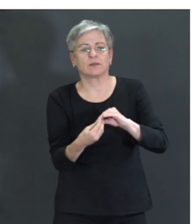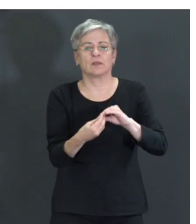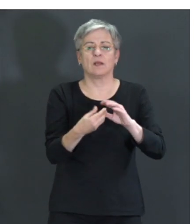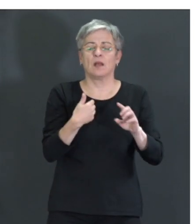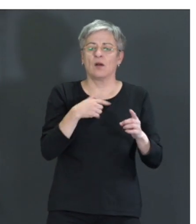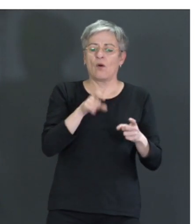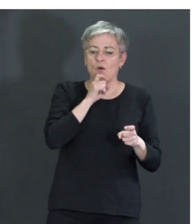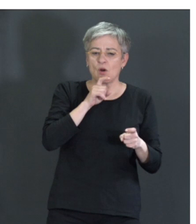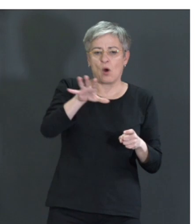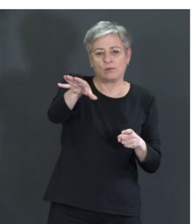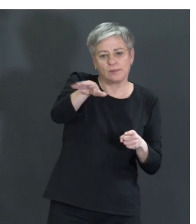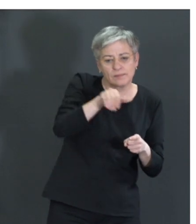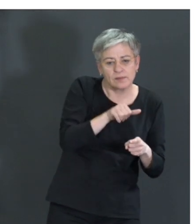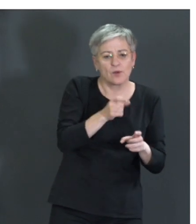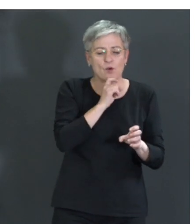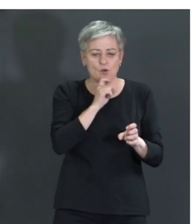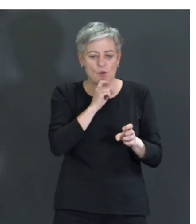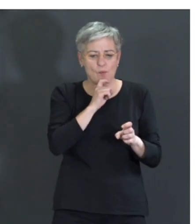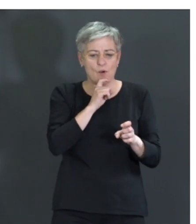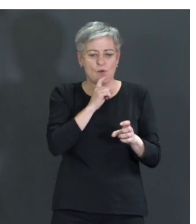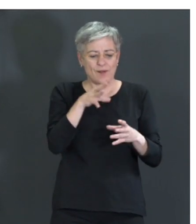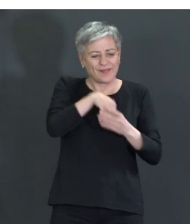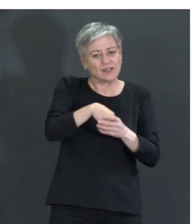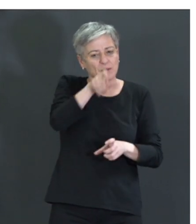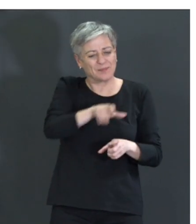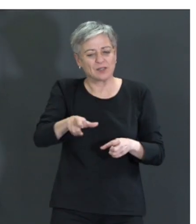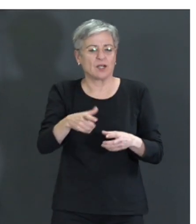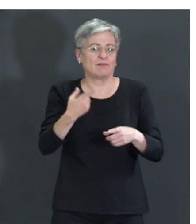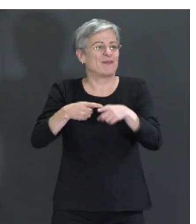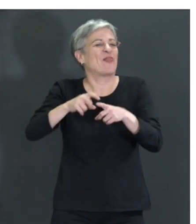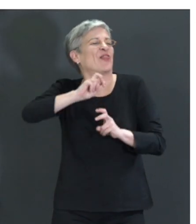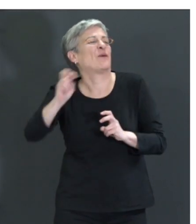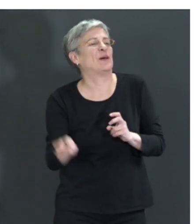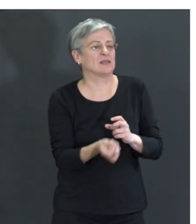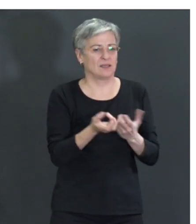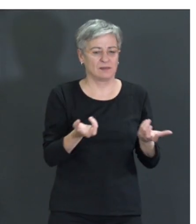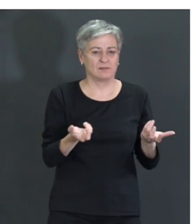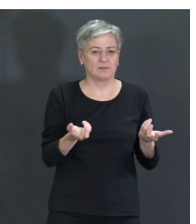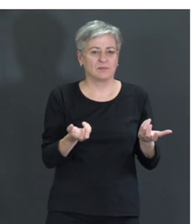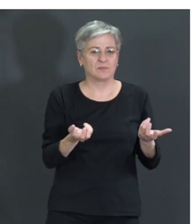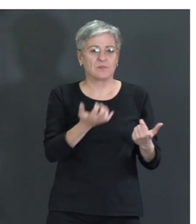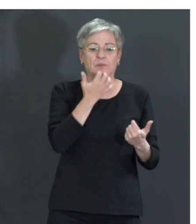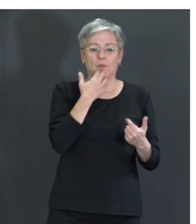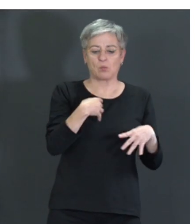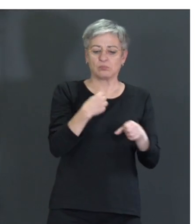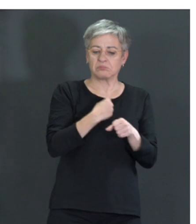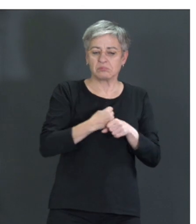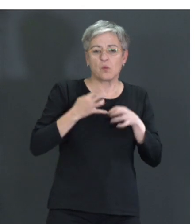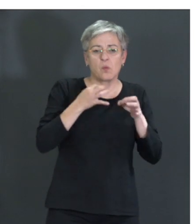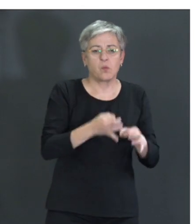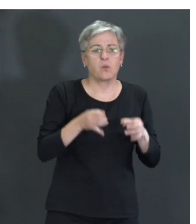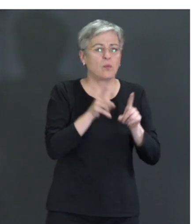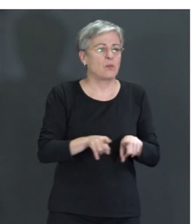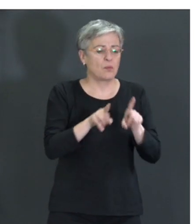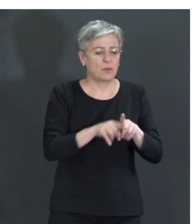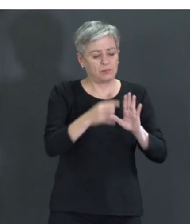reclutar, acoger y tener en tu empresa personas diversas, ¿no? A lo mejor tú has trabajado de una manera